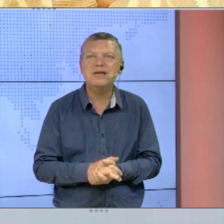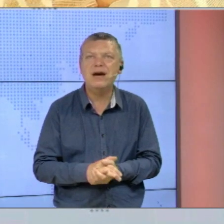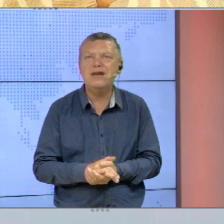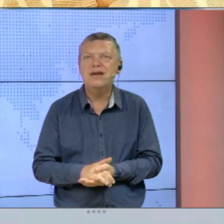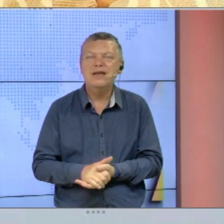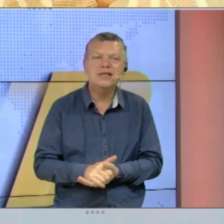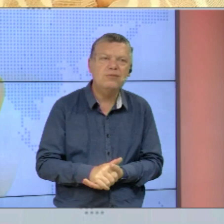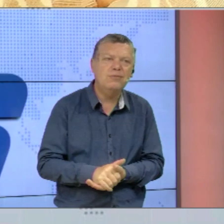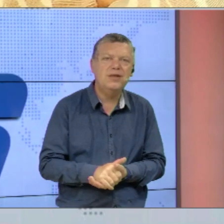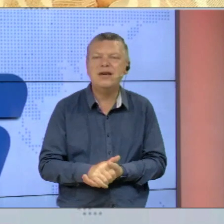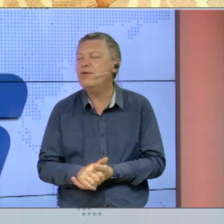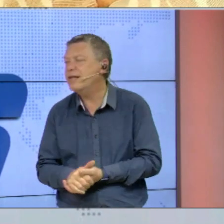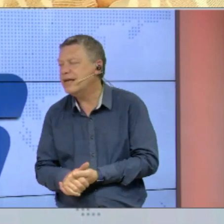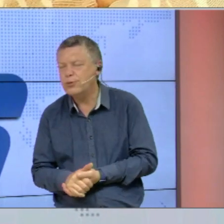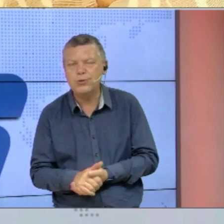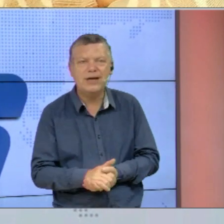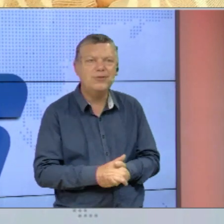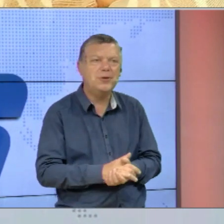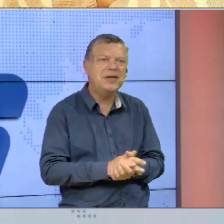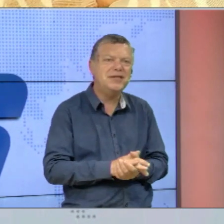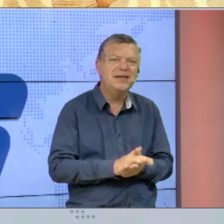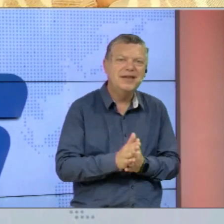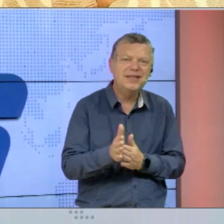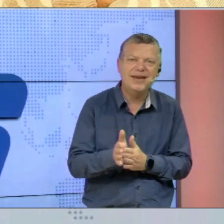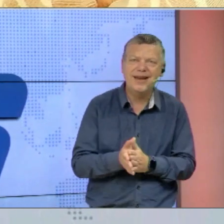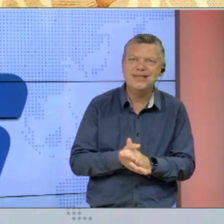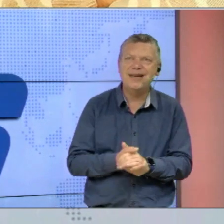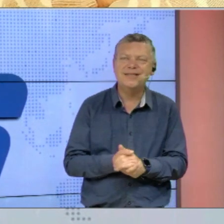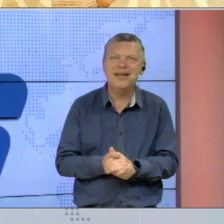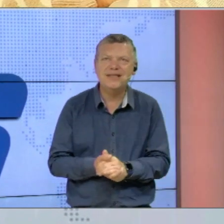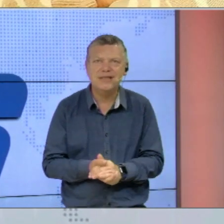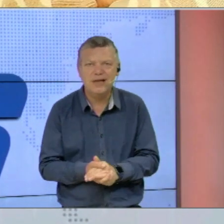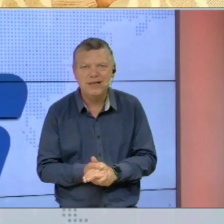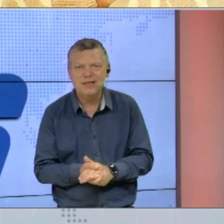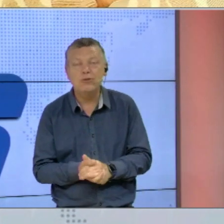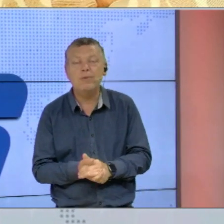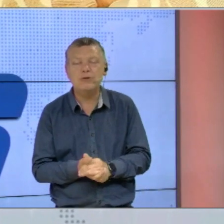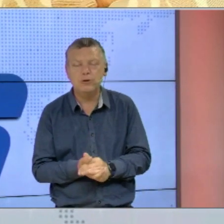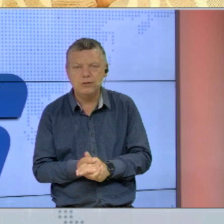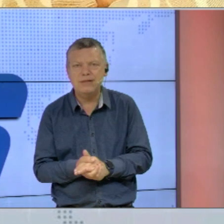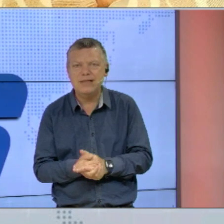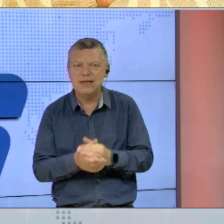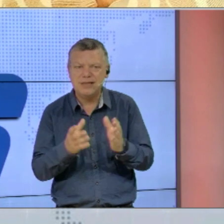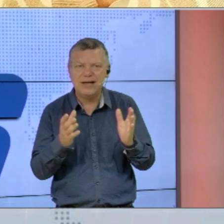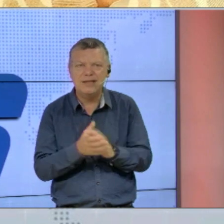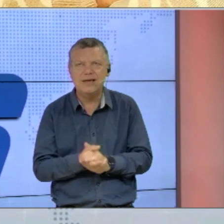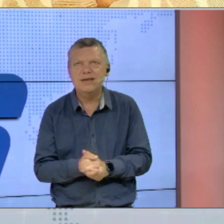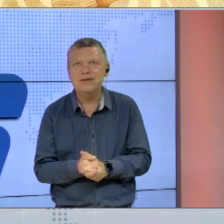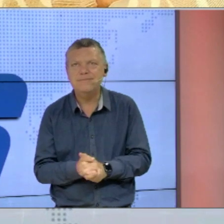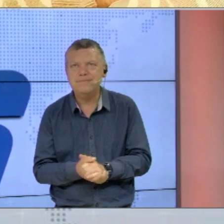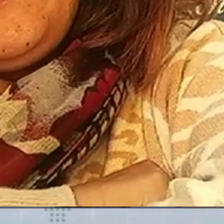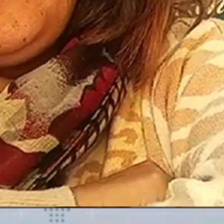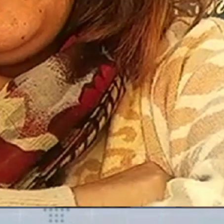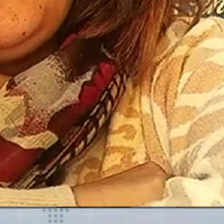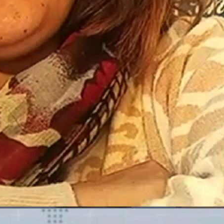de semana, la saludamos desde aquí, Walter Zurdo, Alejandro Drescher, desde Canal 6. Gracias. Saludo para todos sus habitantes allí. Muchas gracias, la gente. Igual